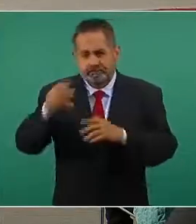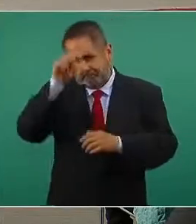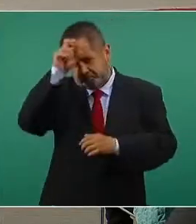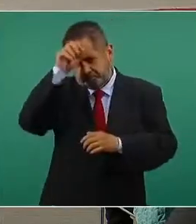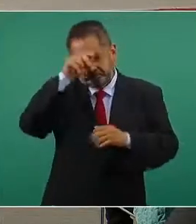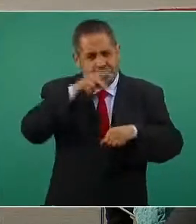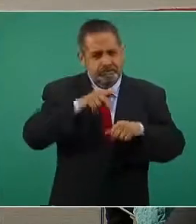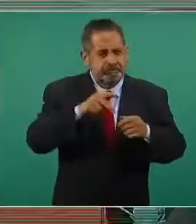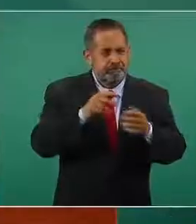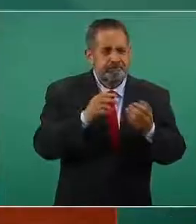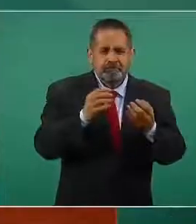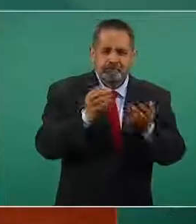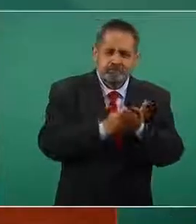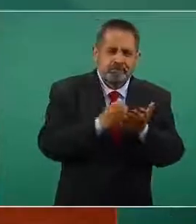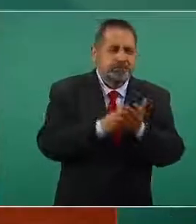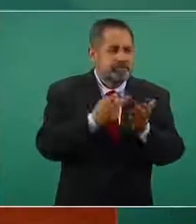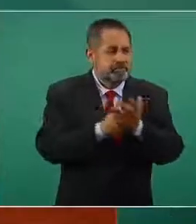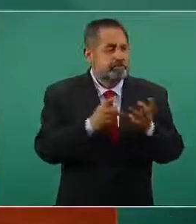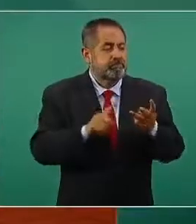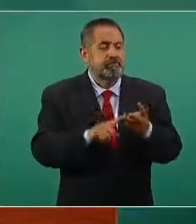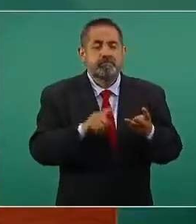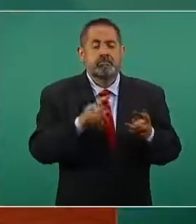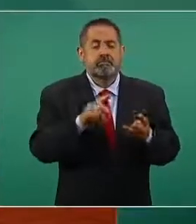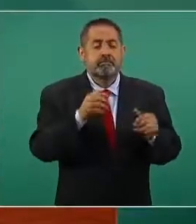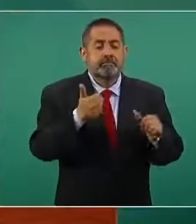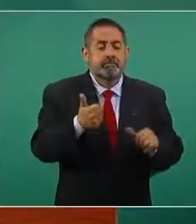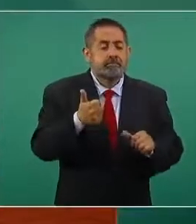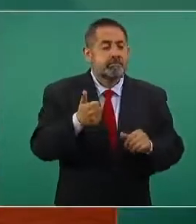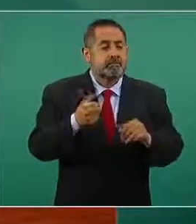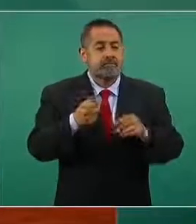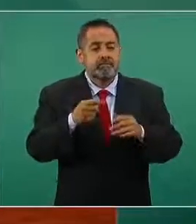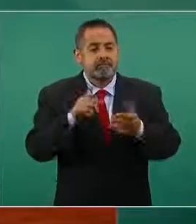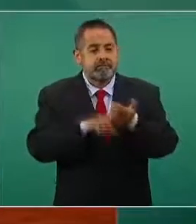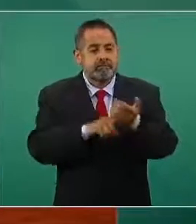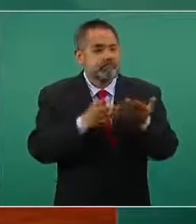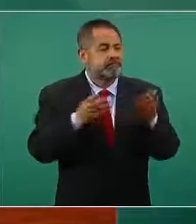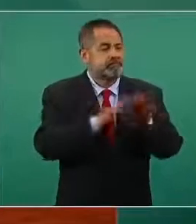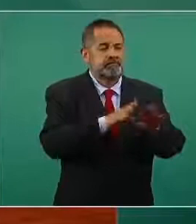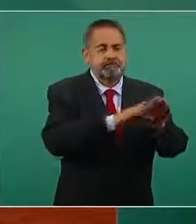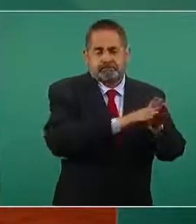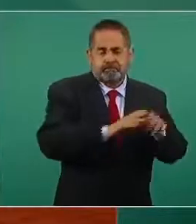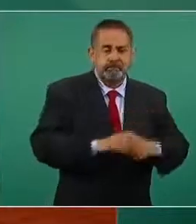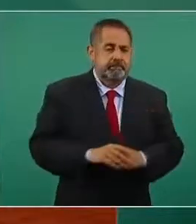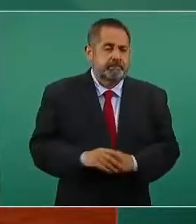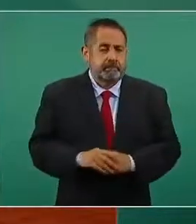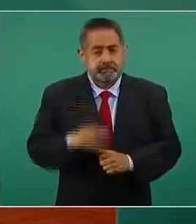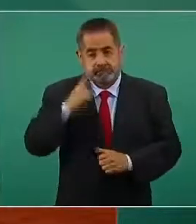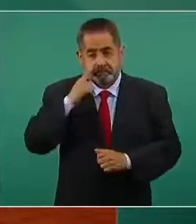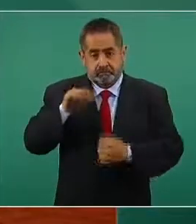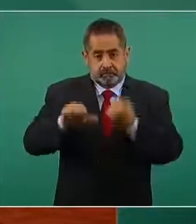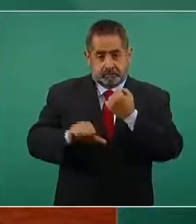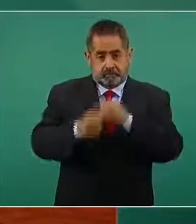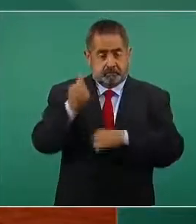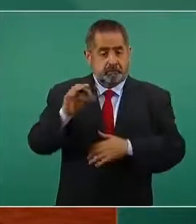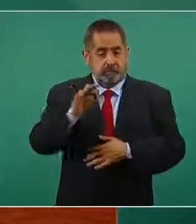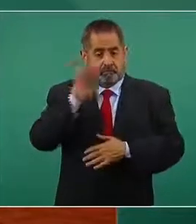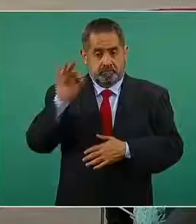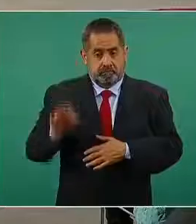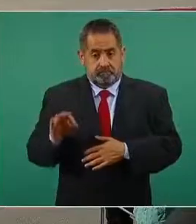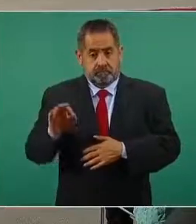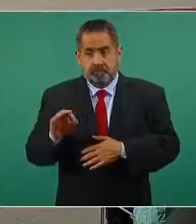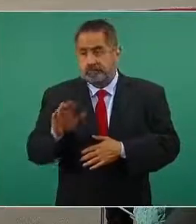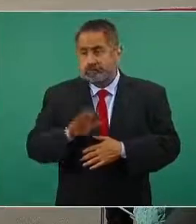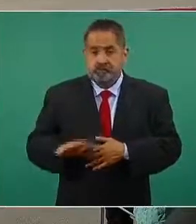proyectos detenidos y en revisión y 6 operaciones mineras cerraron. El 11% del territorio del país